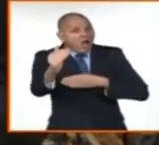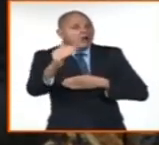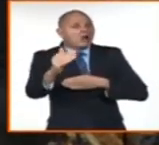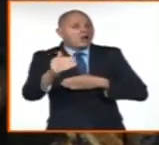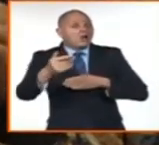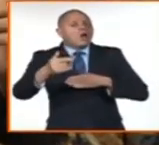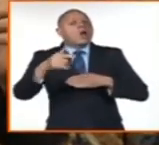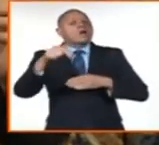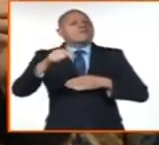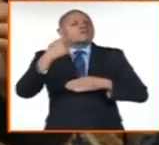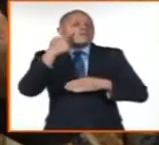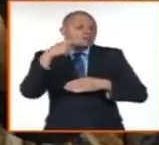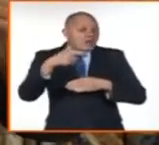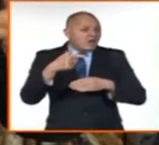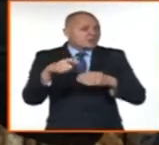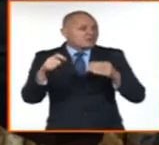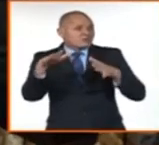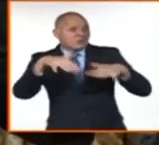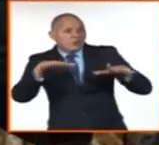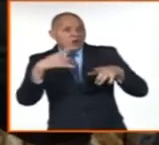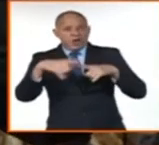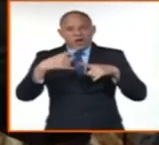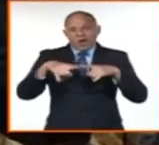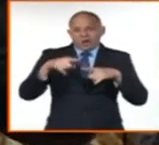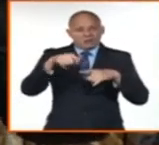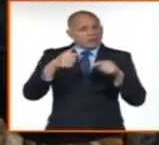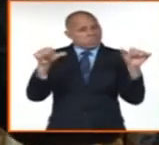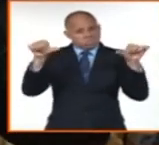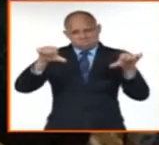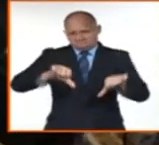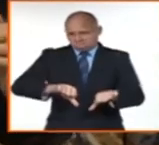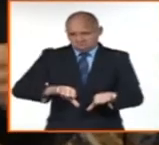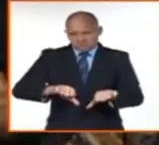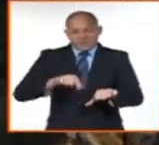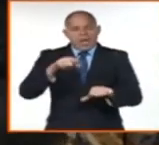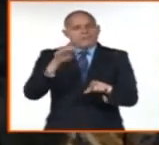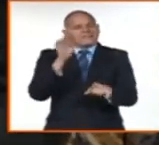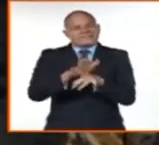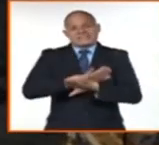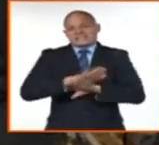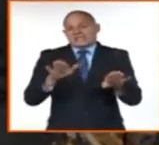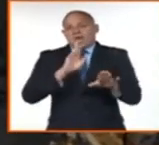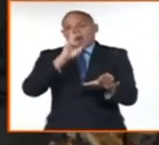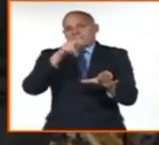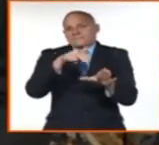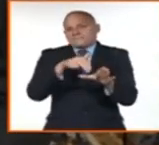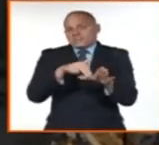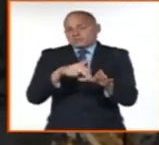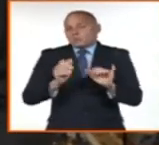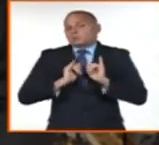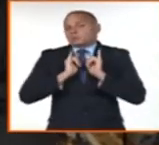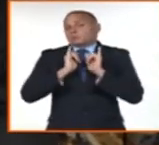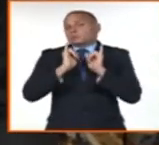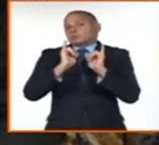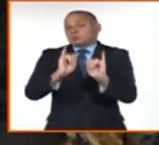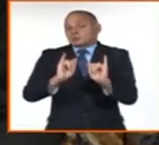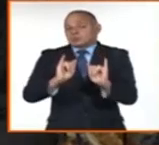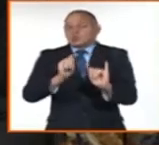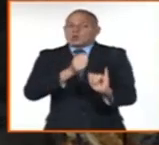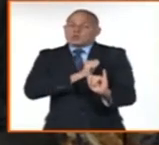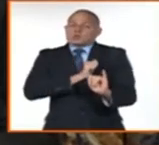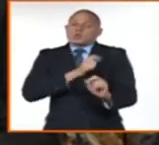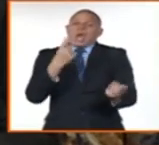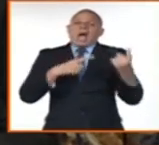acciones de paralización de una parte de la vida económica porque teníamos menos combustible y no queríamos afectar con apagones, con los